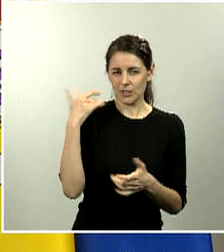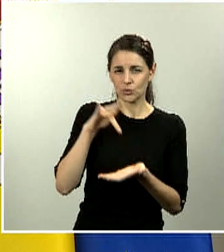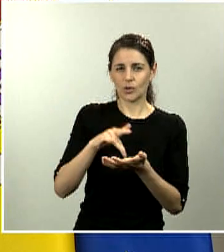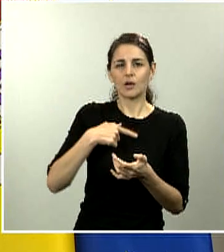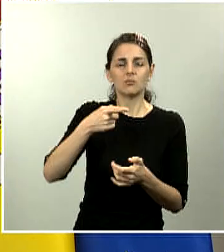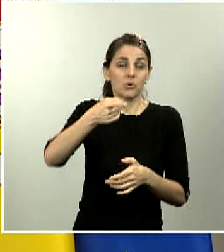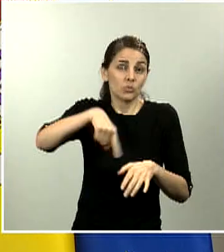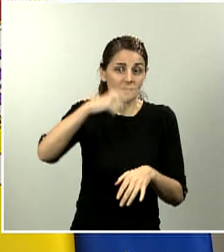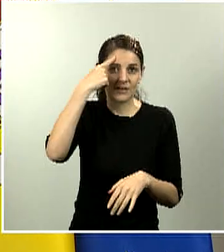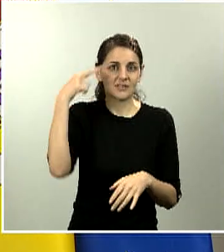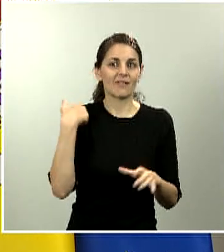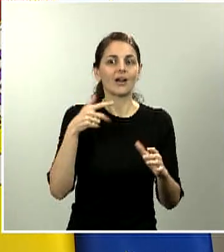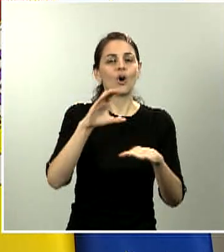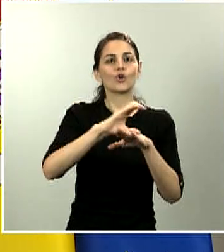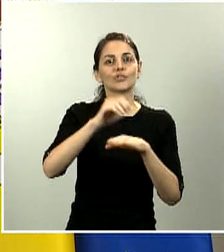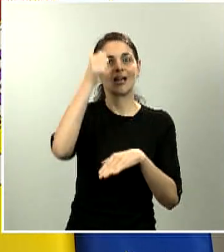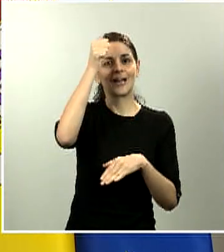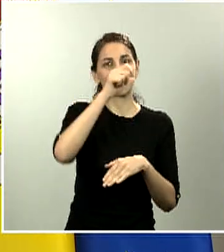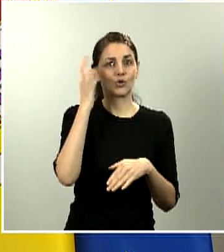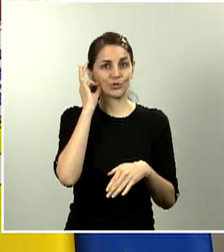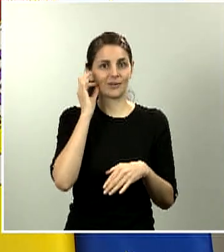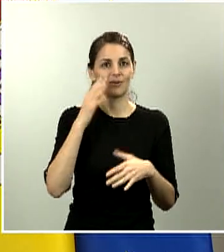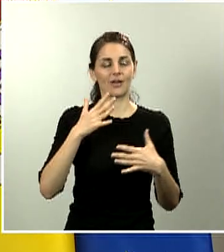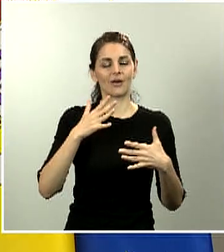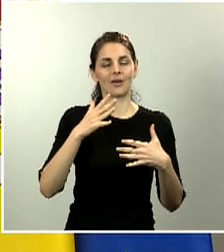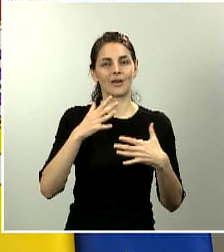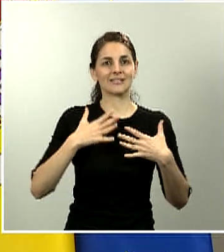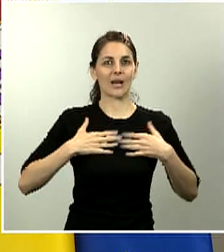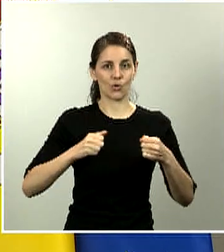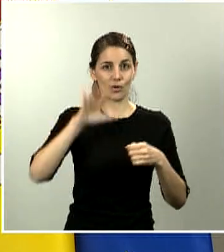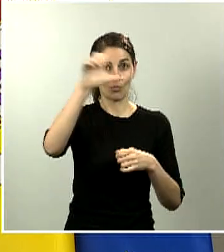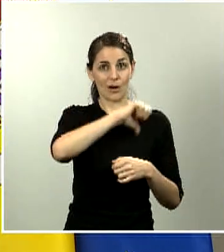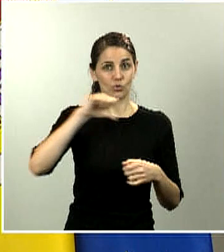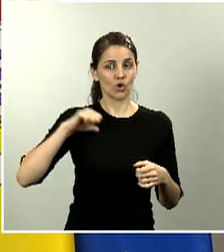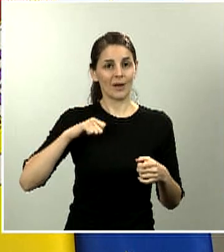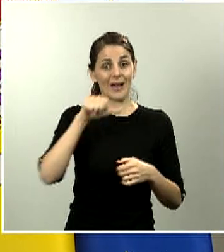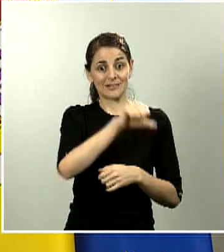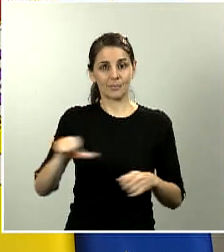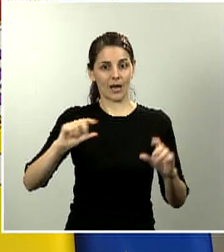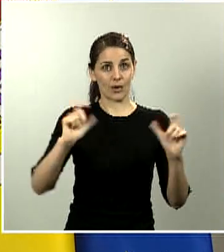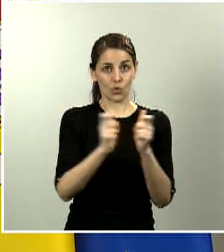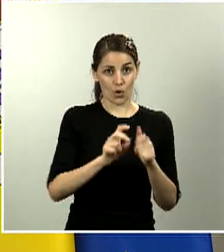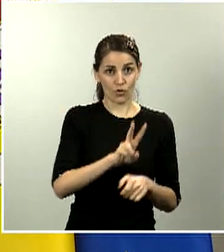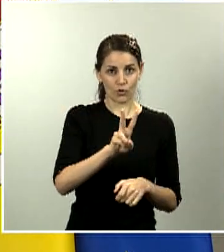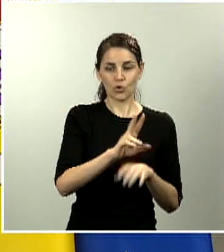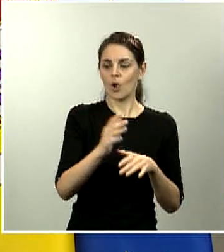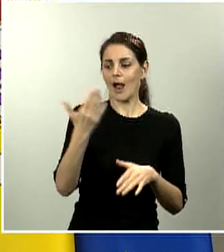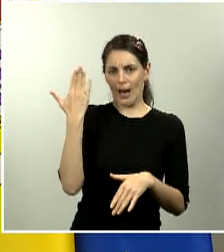los consejeros de salud de las comunidades autónomas en este pleno interterritorial del Sistema Nacional de Salud. Ayer se produjo esta reunión.